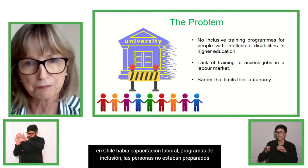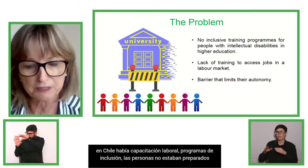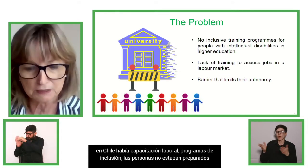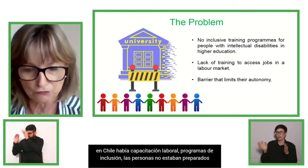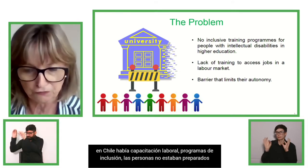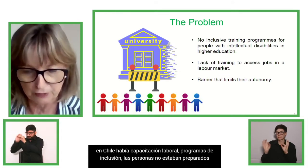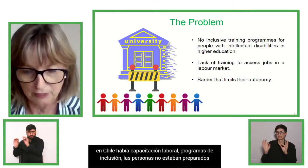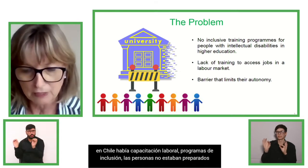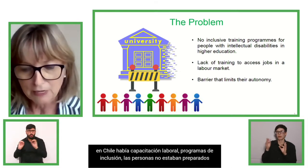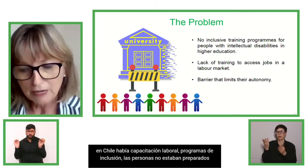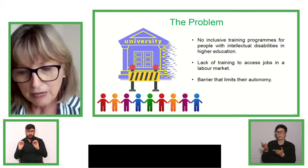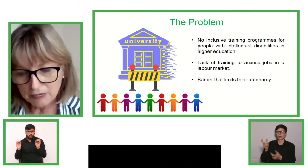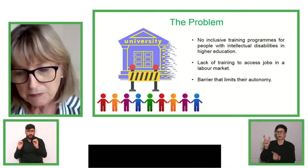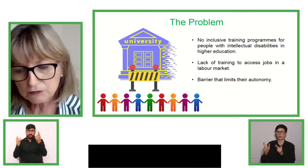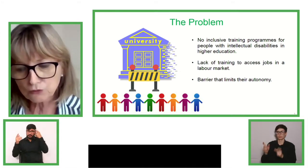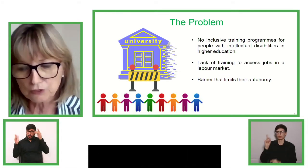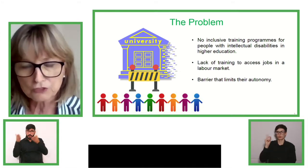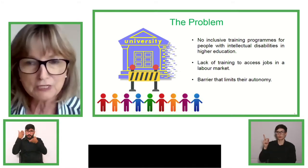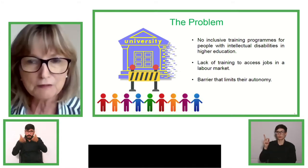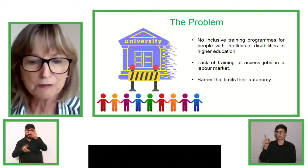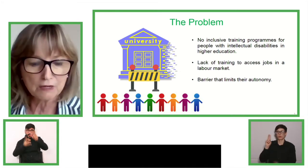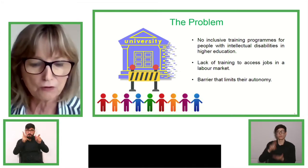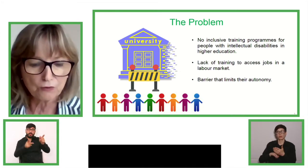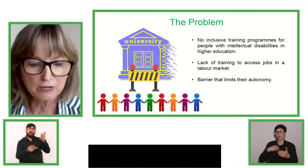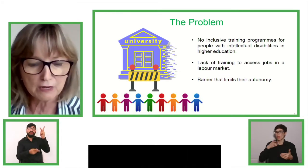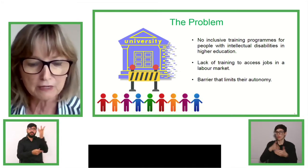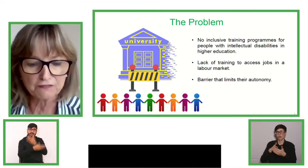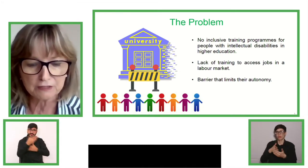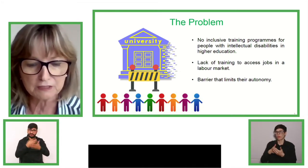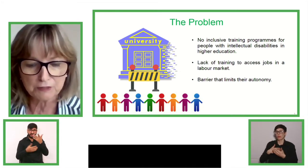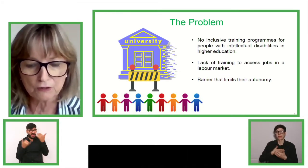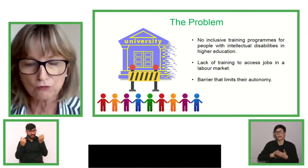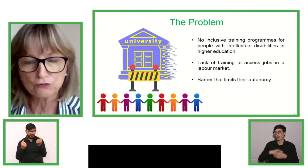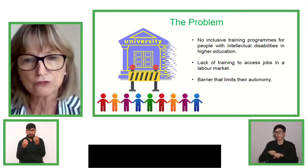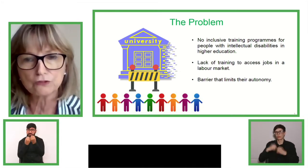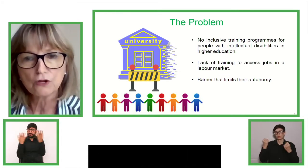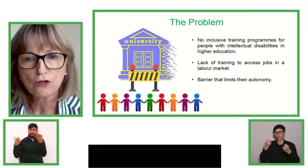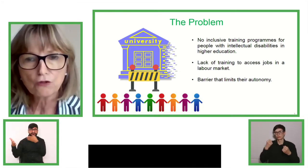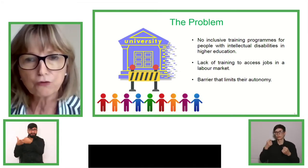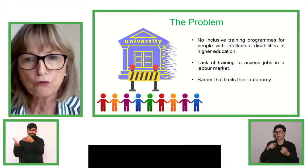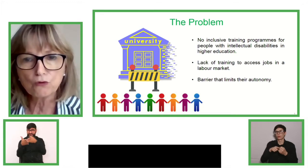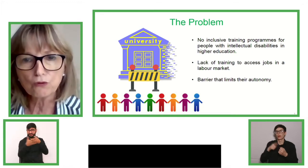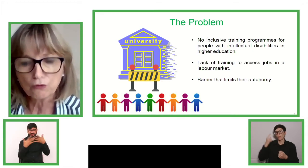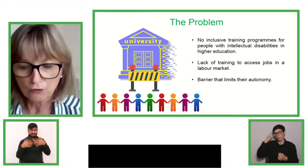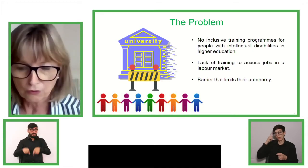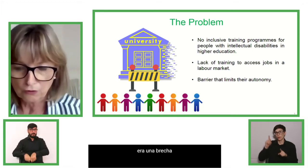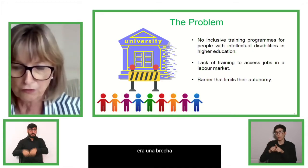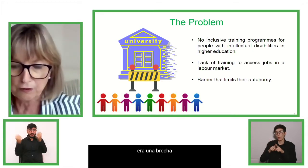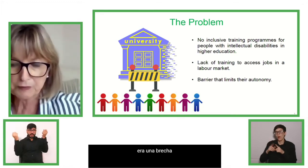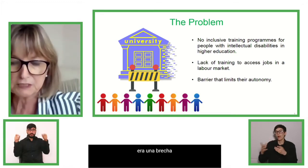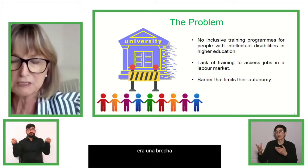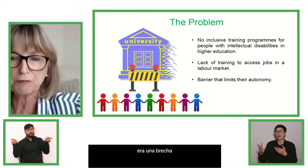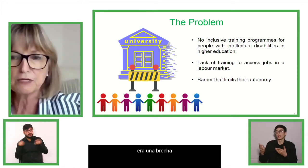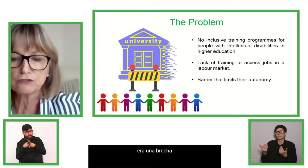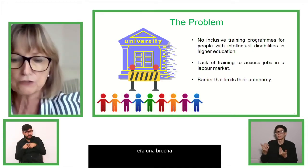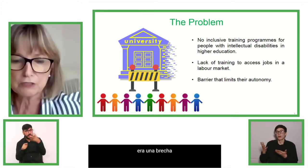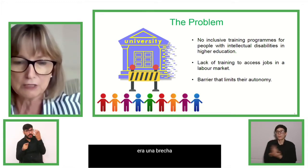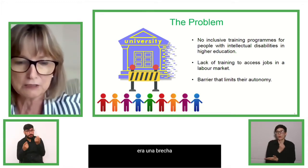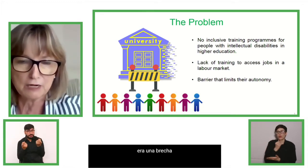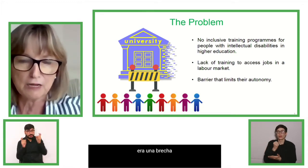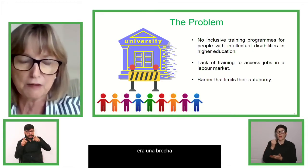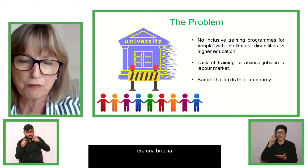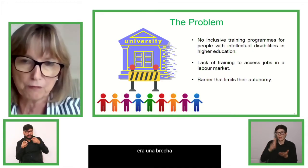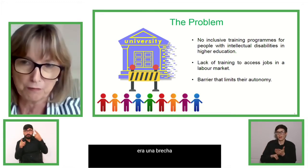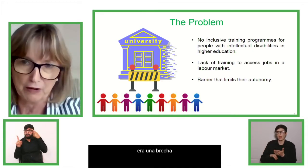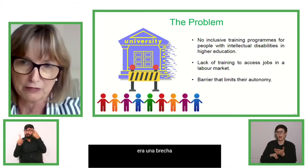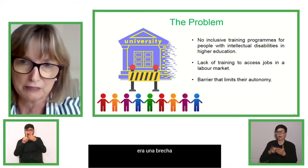para personas con discapacidad era una brecha que queríamos llenar, tratando de real una inclusión real efectiva mediante